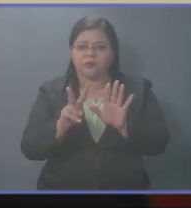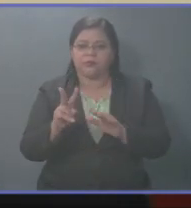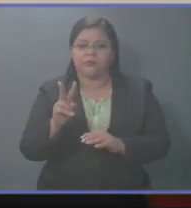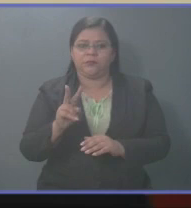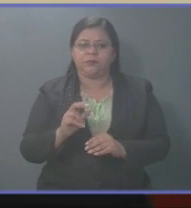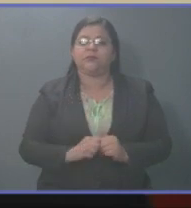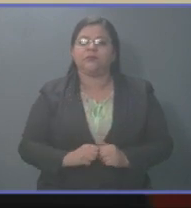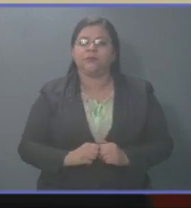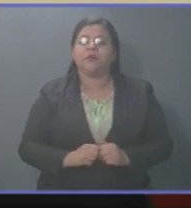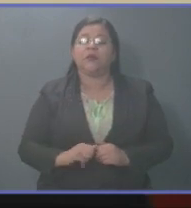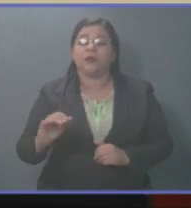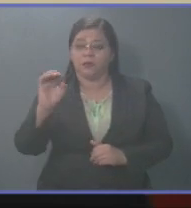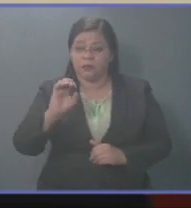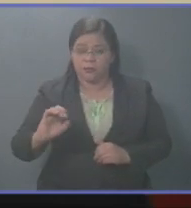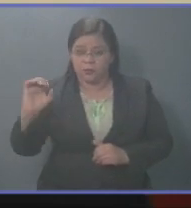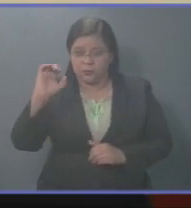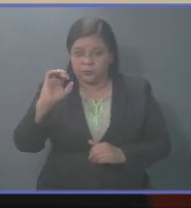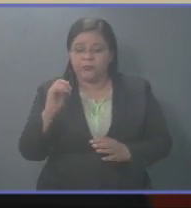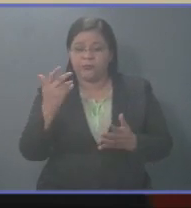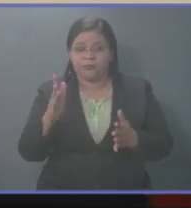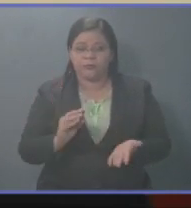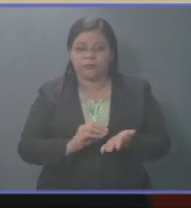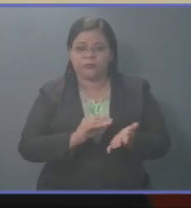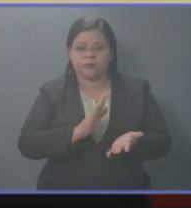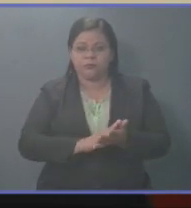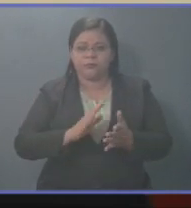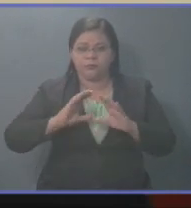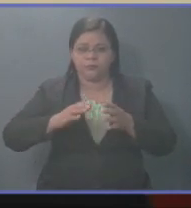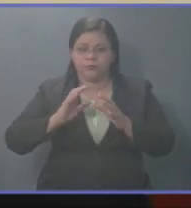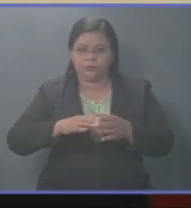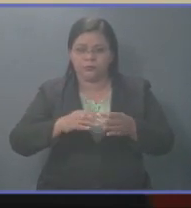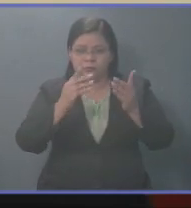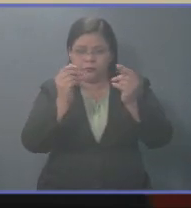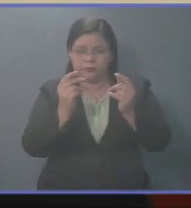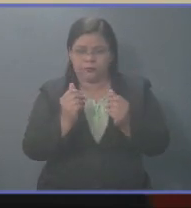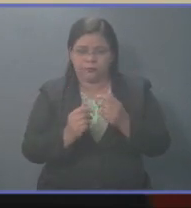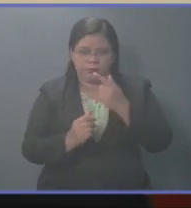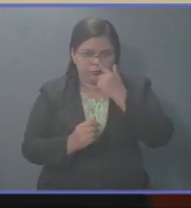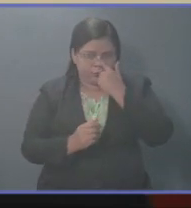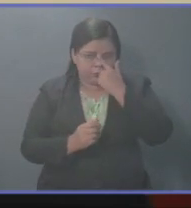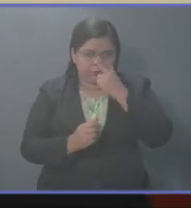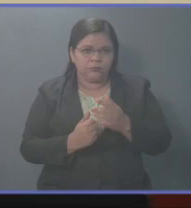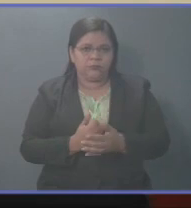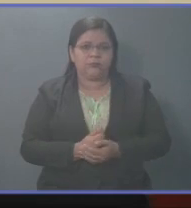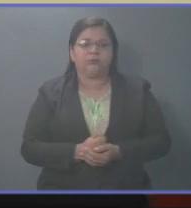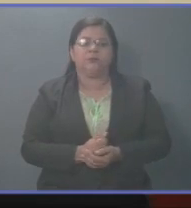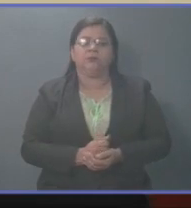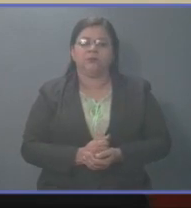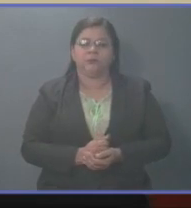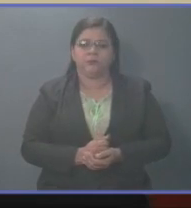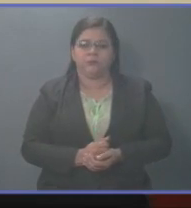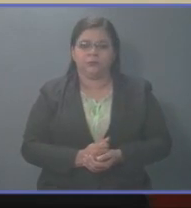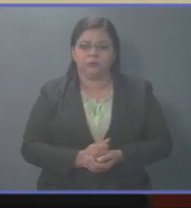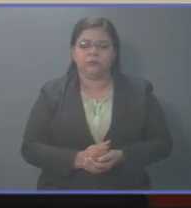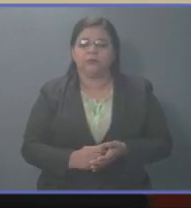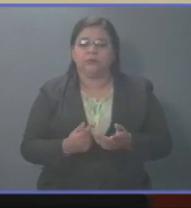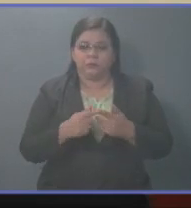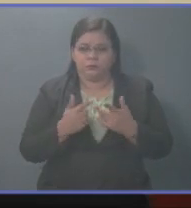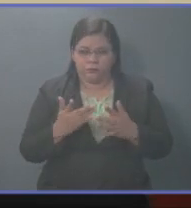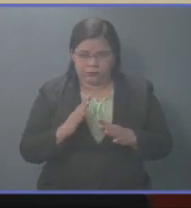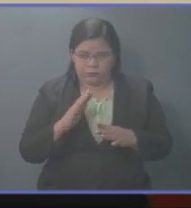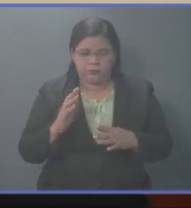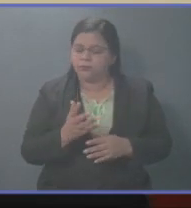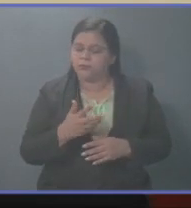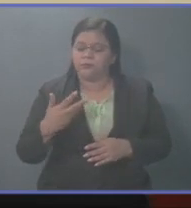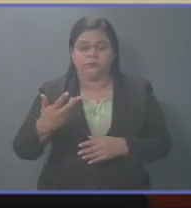de 2020. Emitido por la Comisión de Hacienda y Especial del Presupuesto de dicho órgano del Estado, a fin de que se